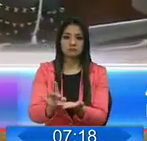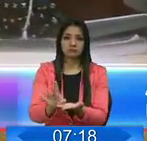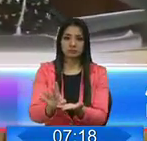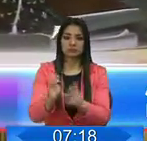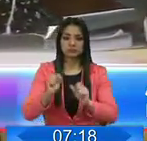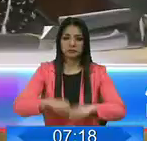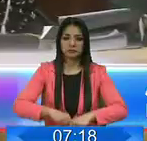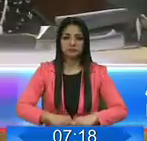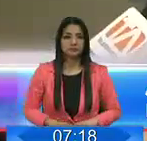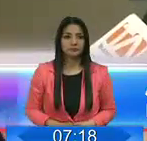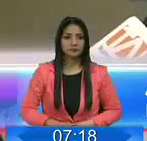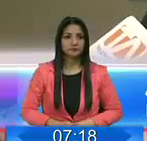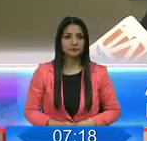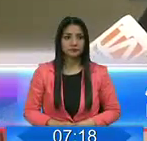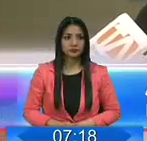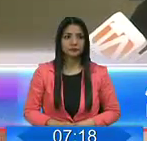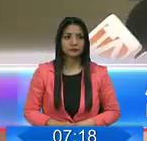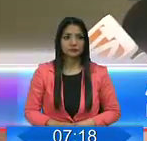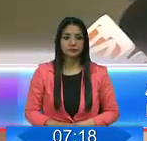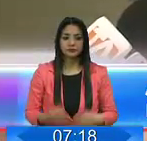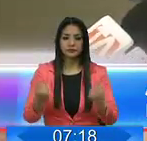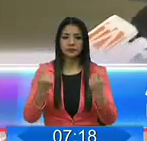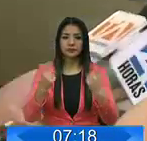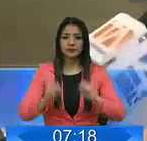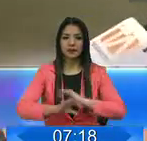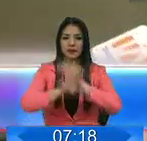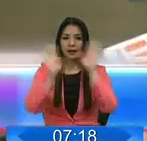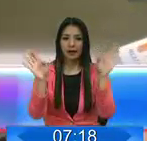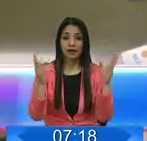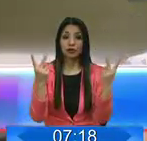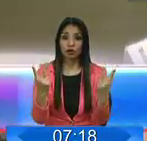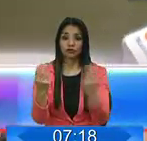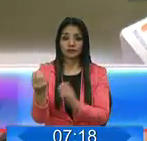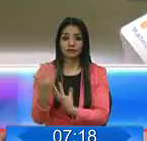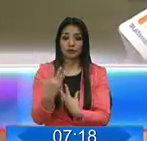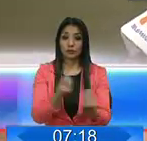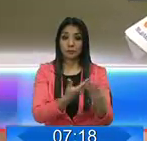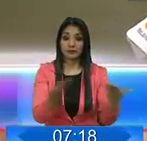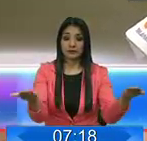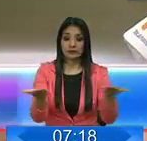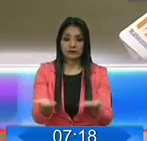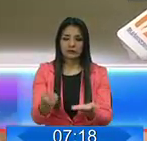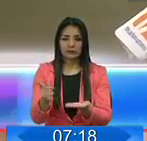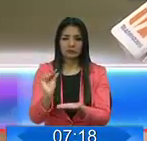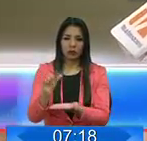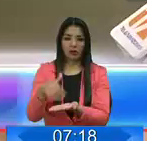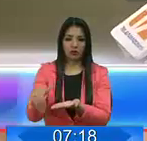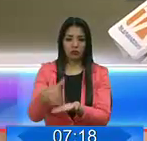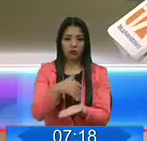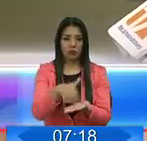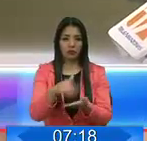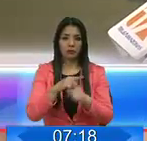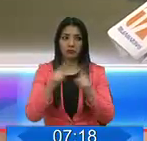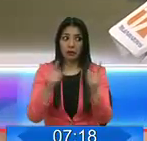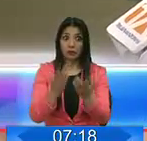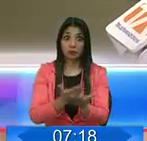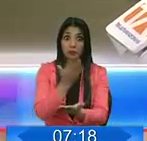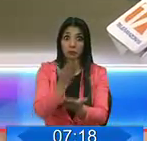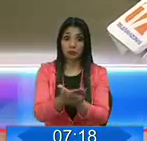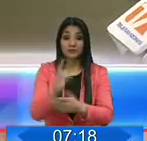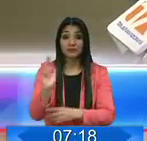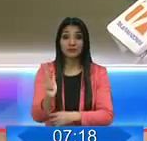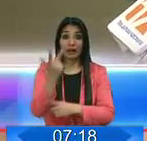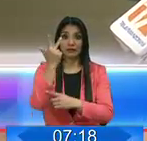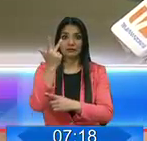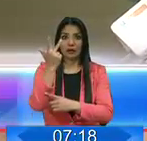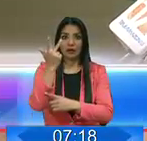la asamblea. Entendemos que hay una debilidad por parte de los dos informes, sin embargo, si llegase a plantear una tercera moción que